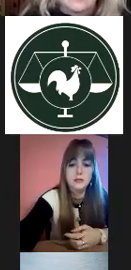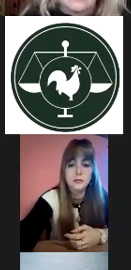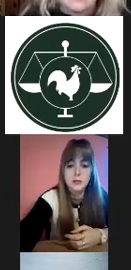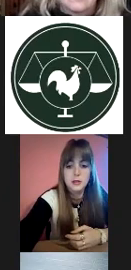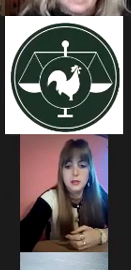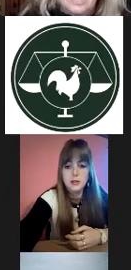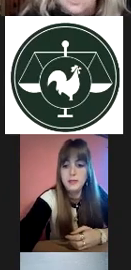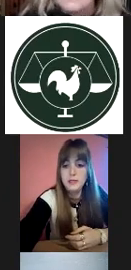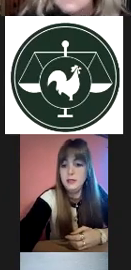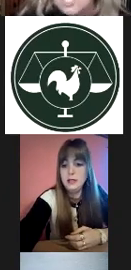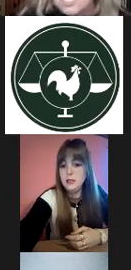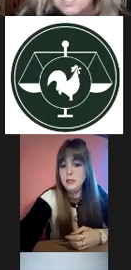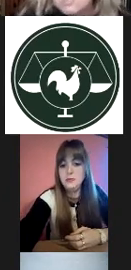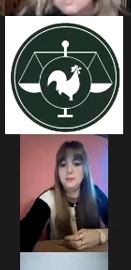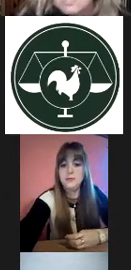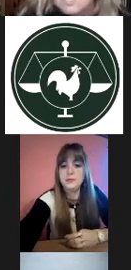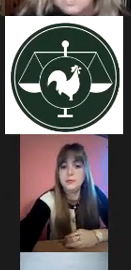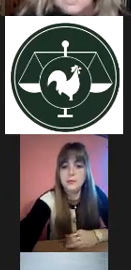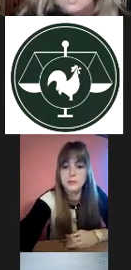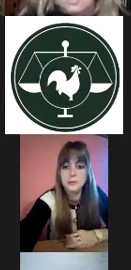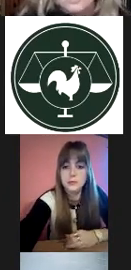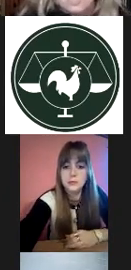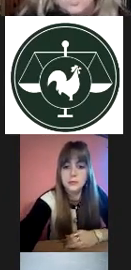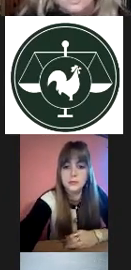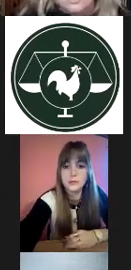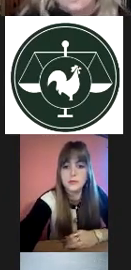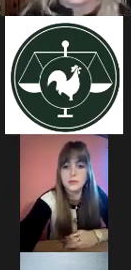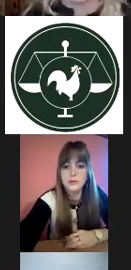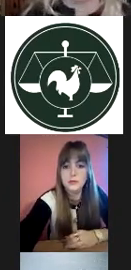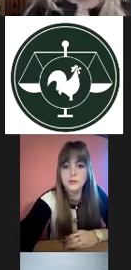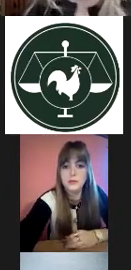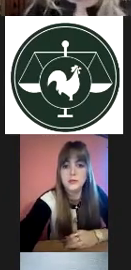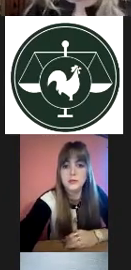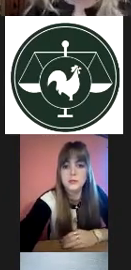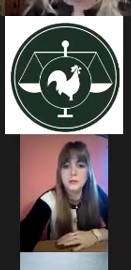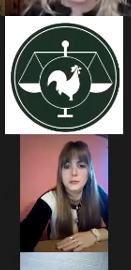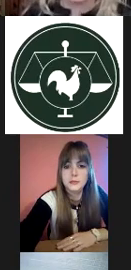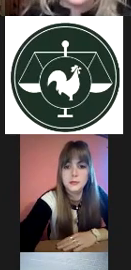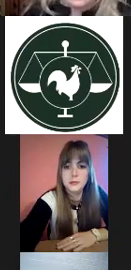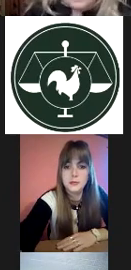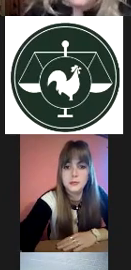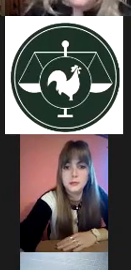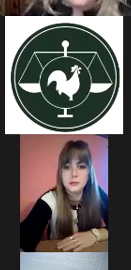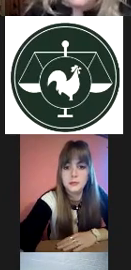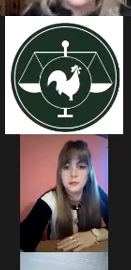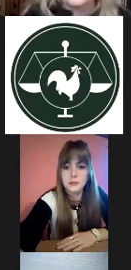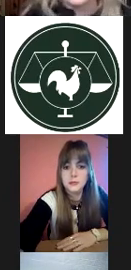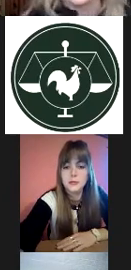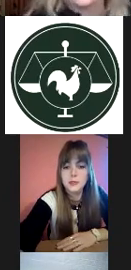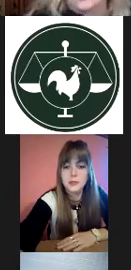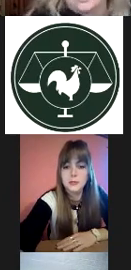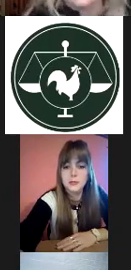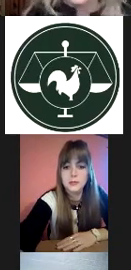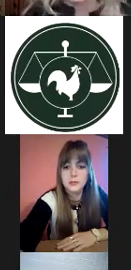ser de fácil. Lo mismo la ley 14.346, donde pone al animal como víctima, la gente